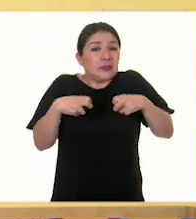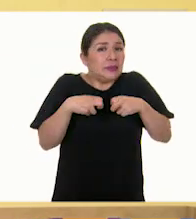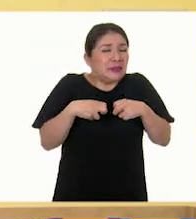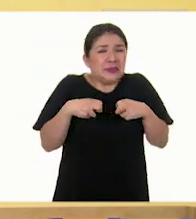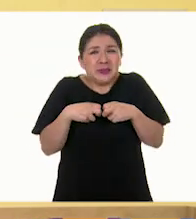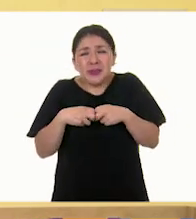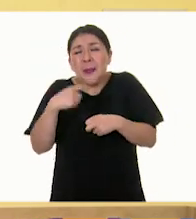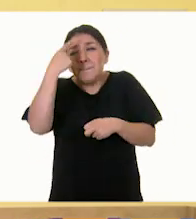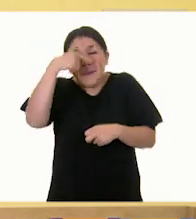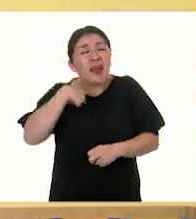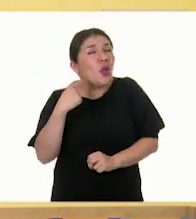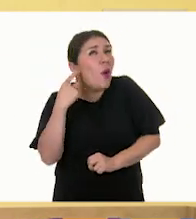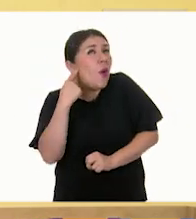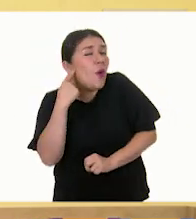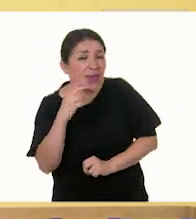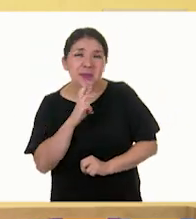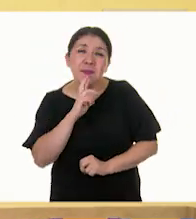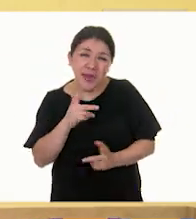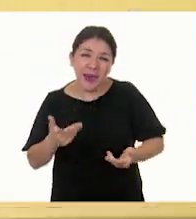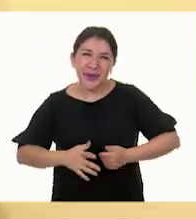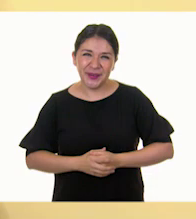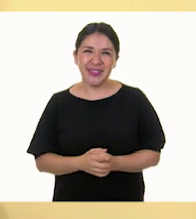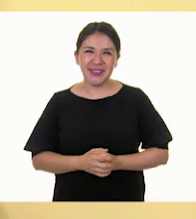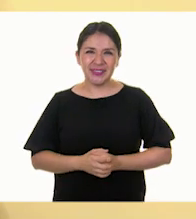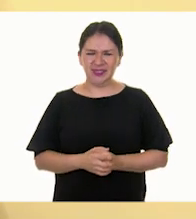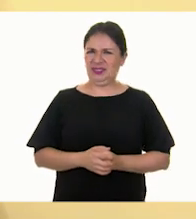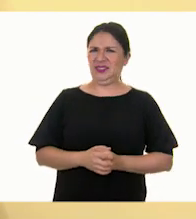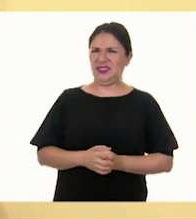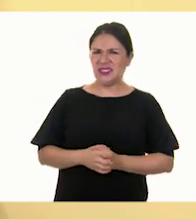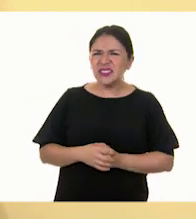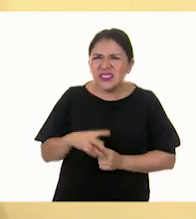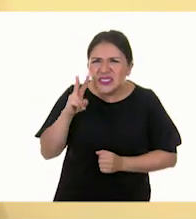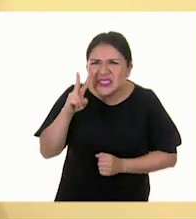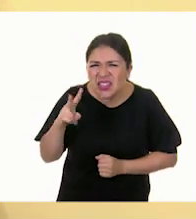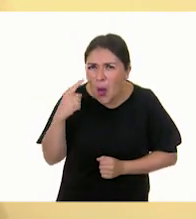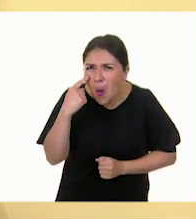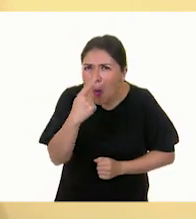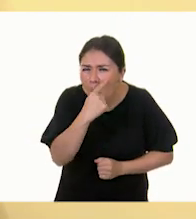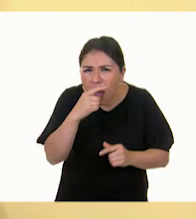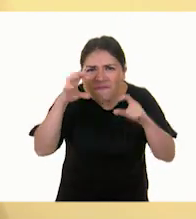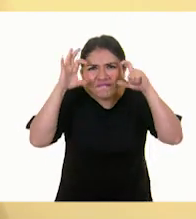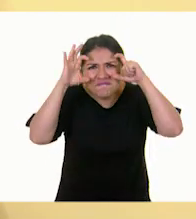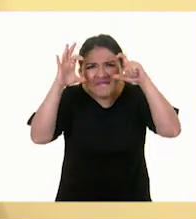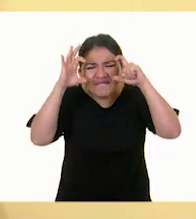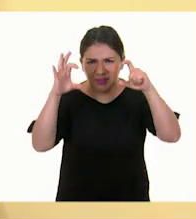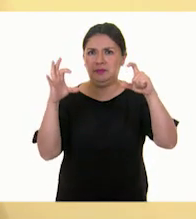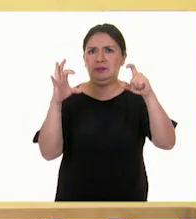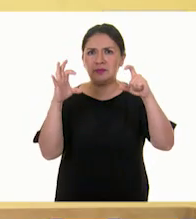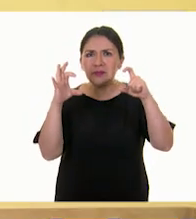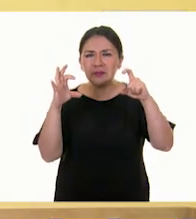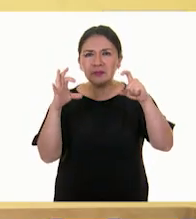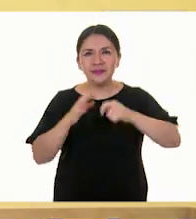Son para escucharte mejor. ¡Ay, esos ojos tan grandes!